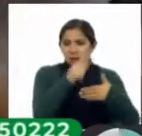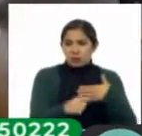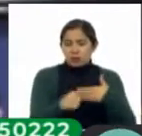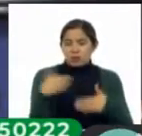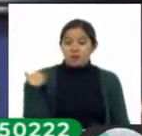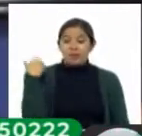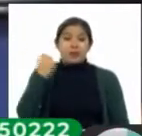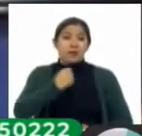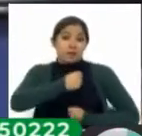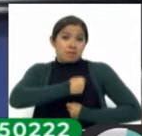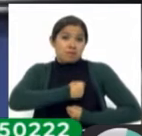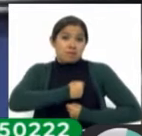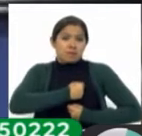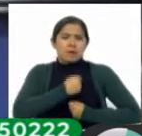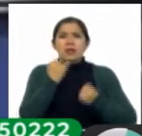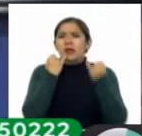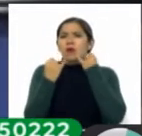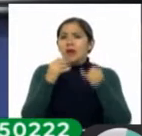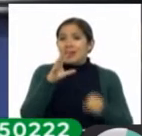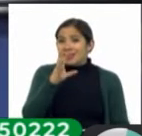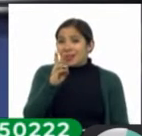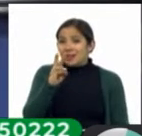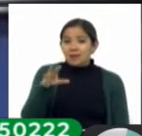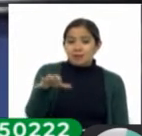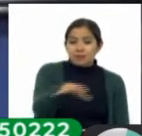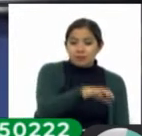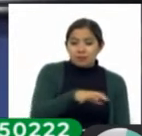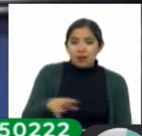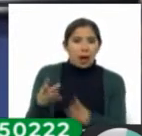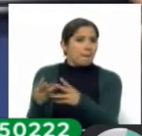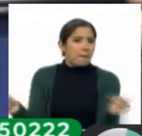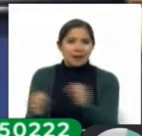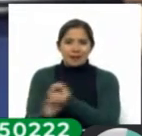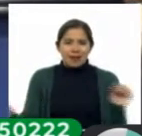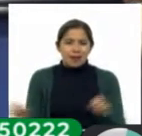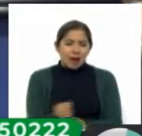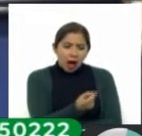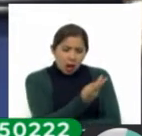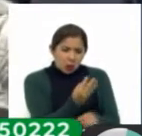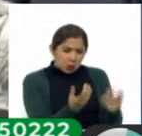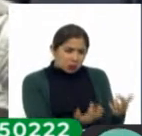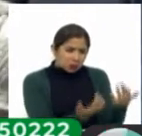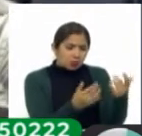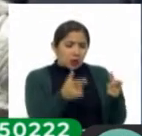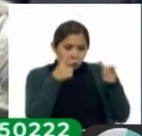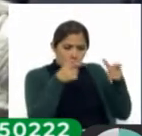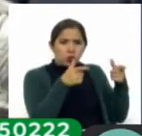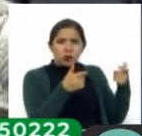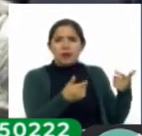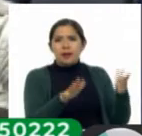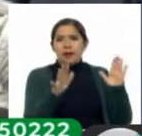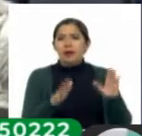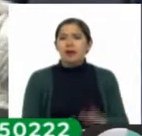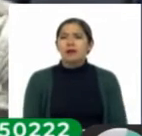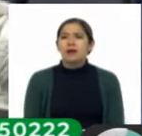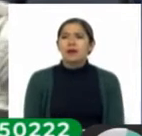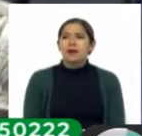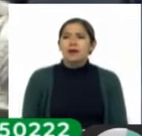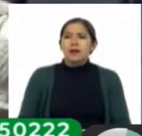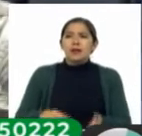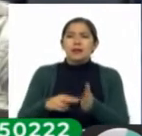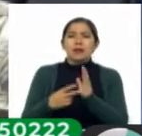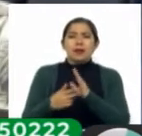Fuerzas Armadas señaló que en 6 municipios ya no existe fuego y en el resto los incendios están siendo controlados. Es decir, que se ha